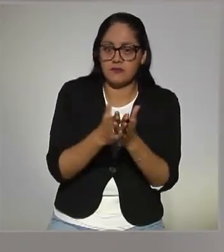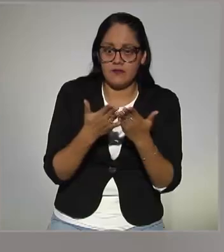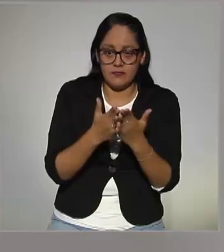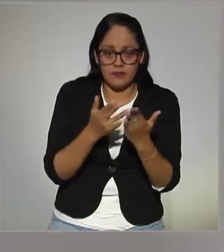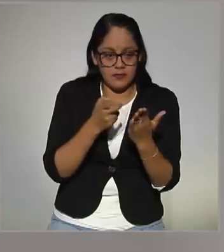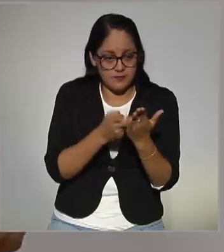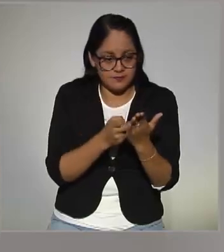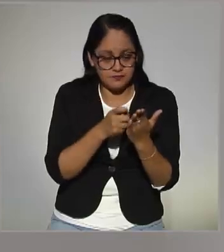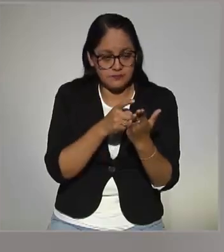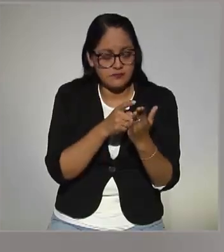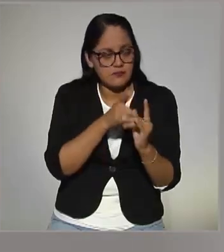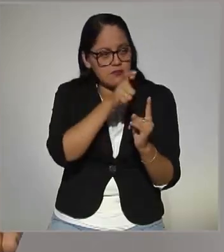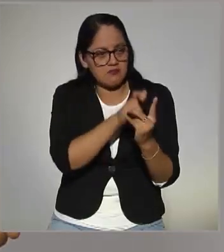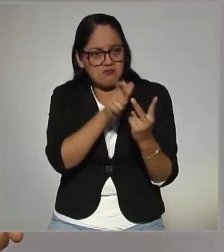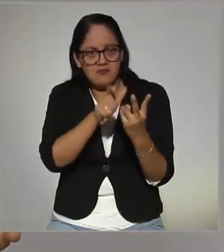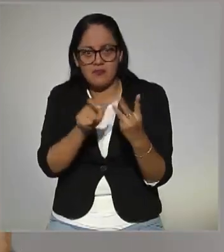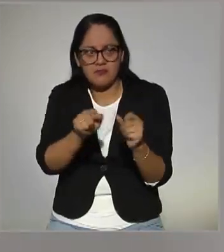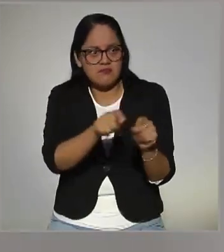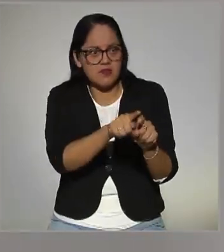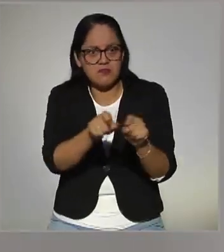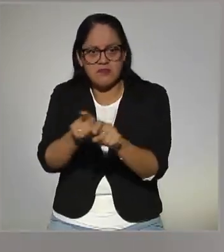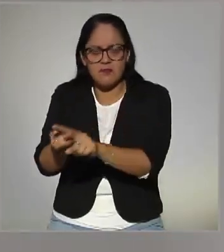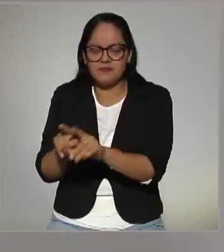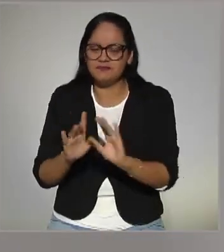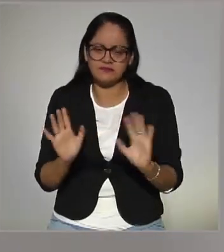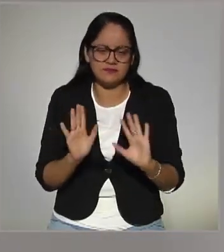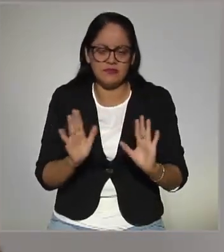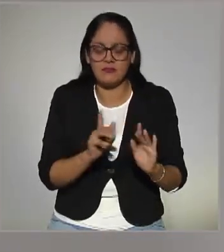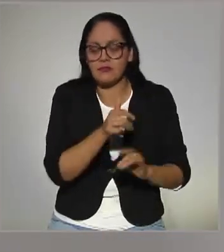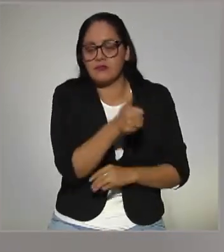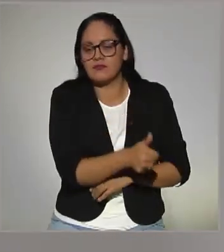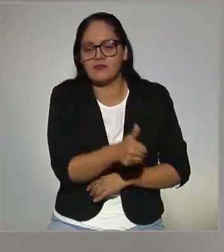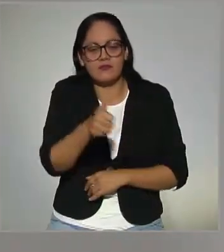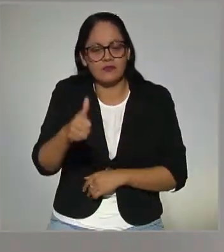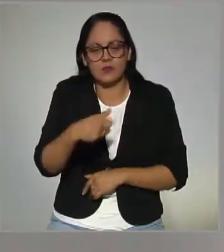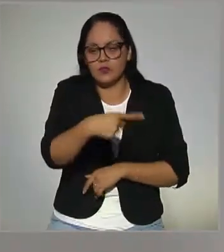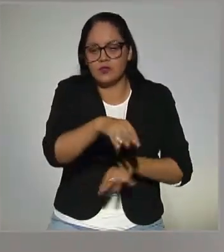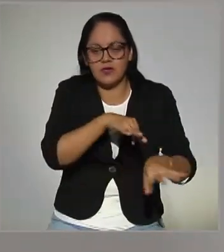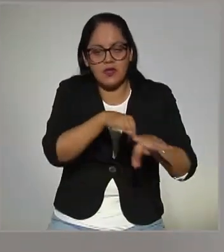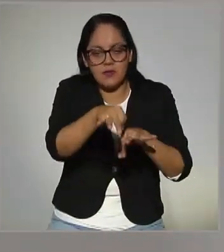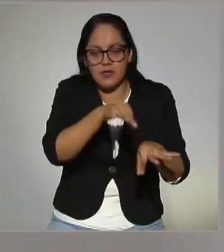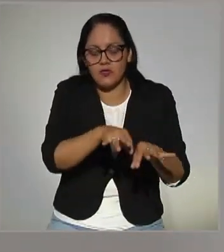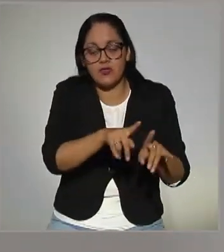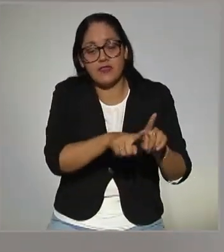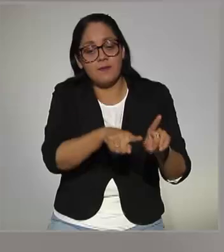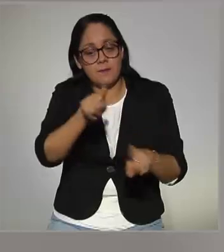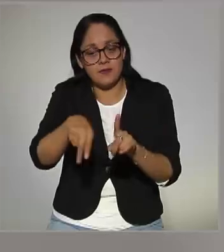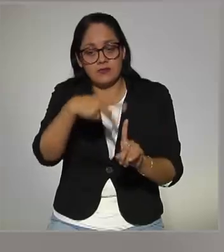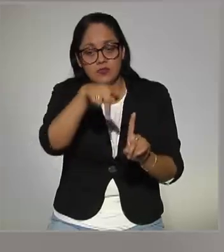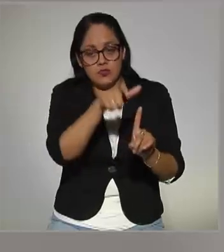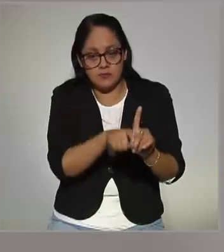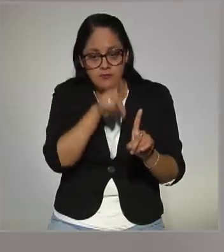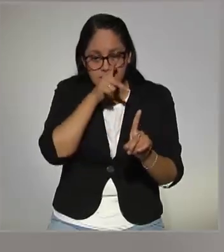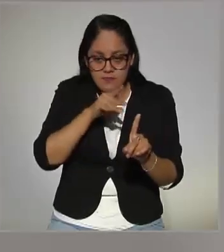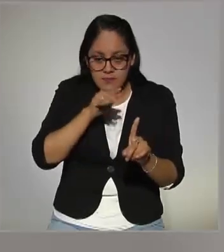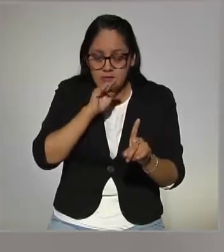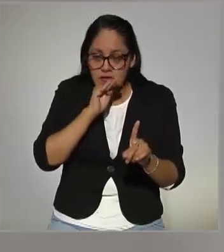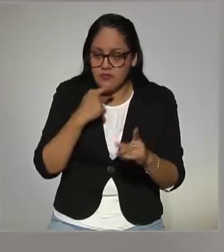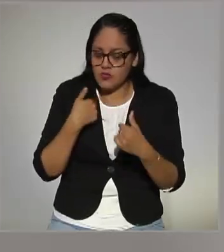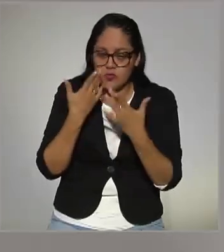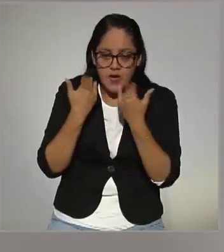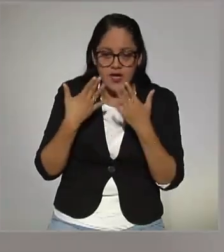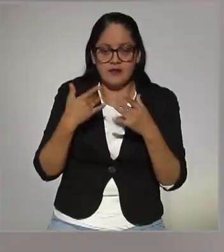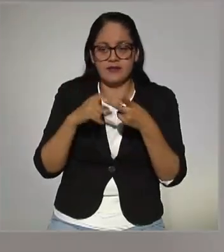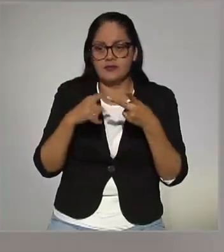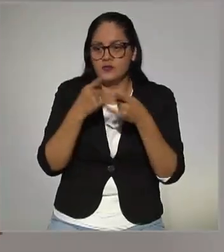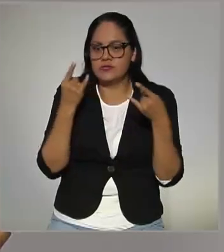signifique lo mismo para todos cuando uno lo encarna, ¿no? De alguna forma es una función que uno puede representar en función de también los padres que uno tuvo, de la historia de